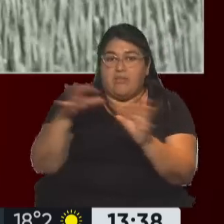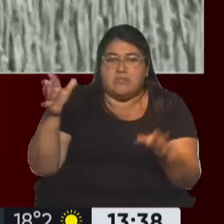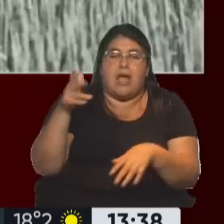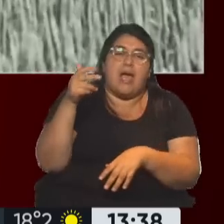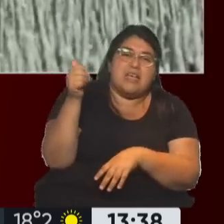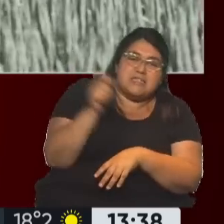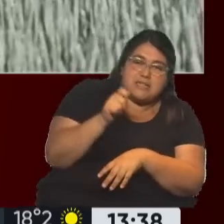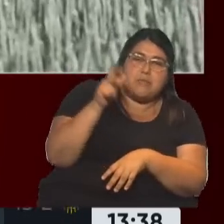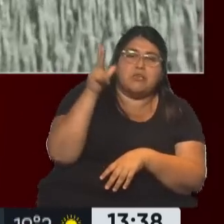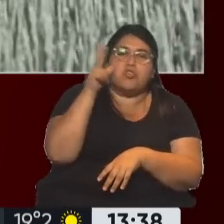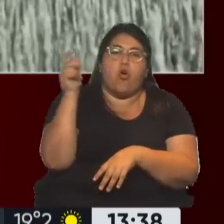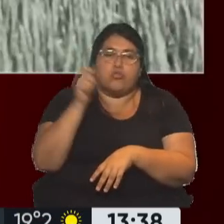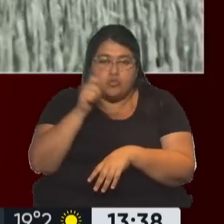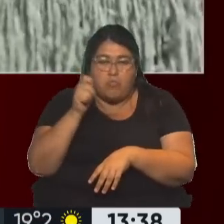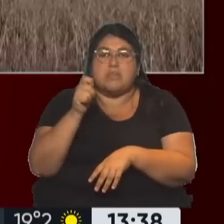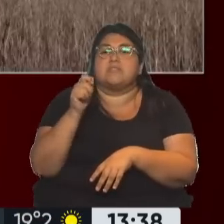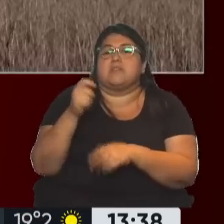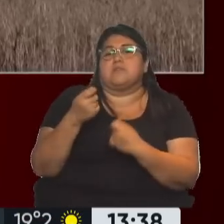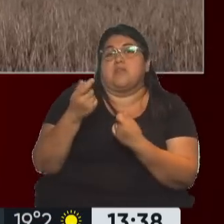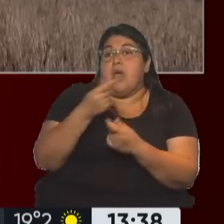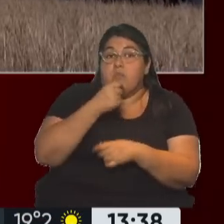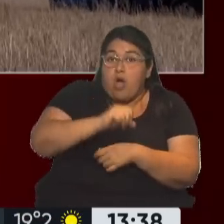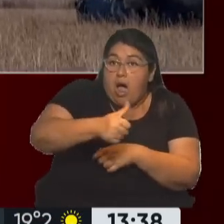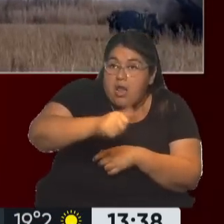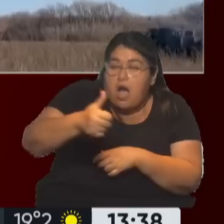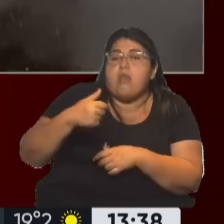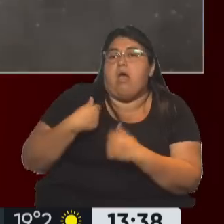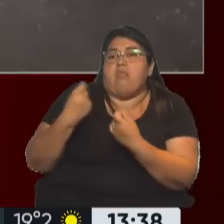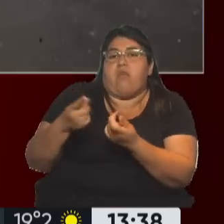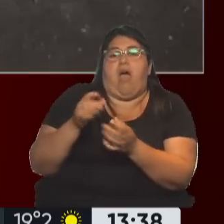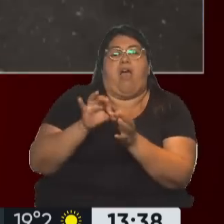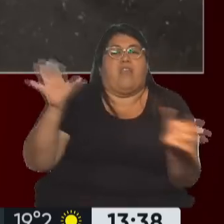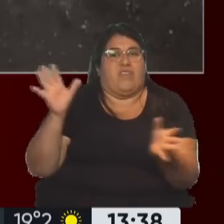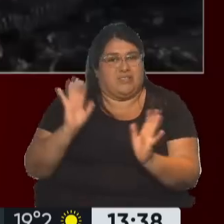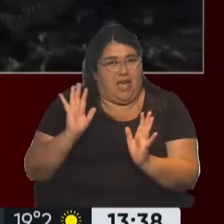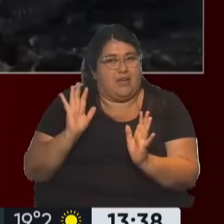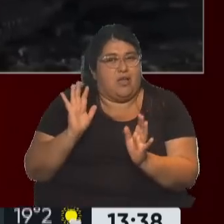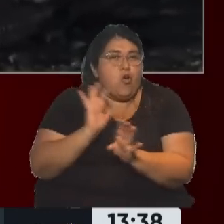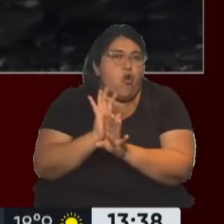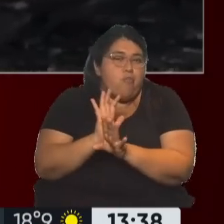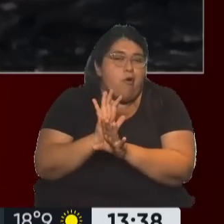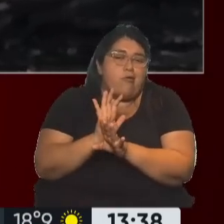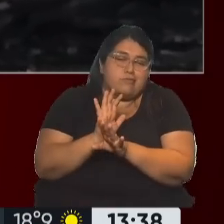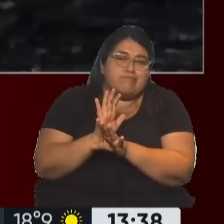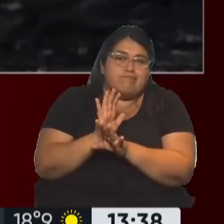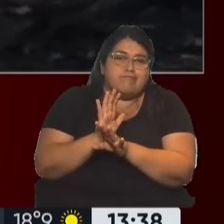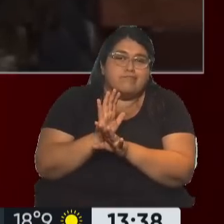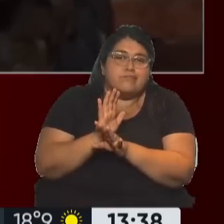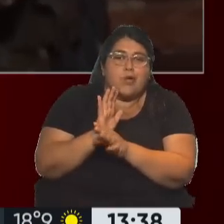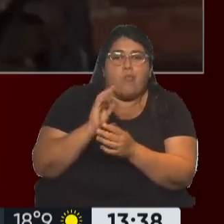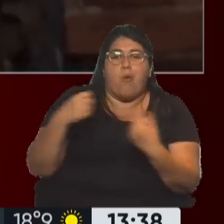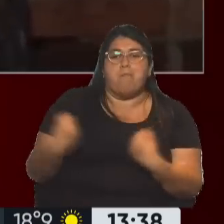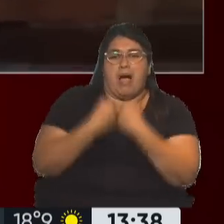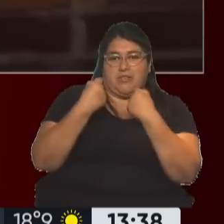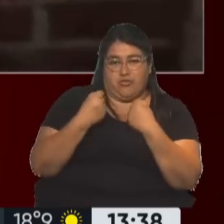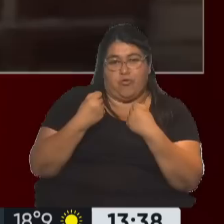de acción en el campo de batalla. Bueno, durante esta etapa Prigozhin habría cobrado una dosis de